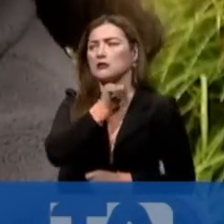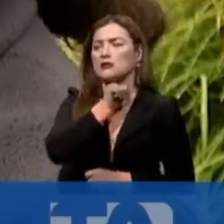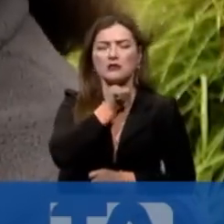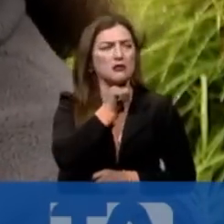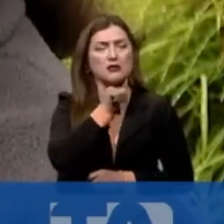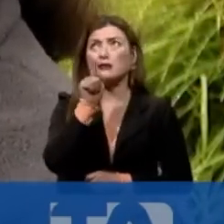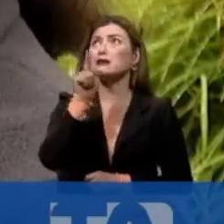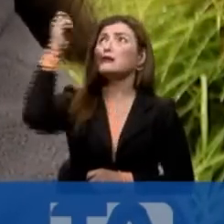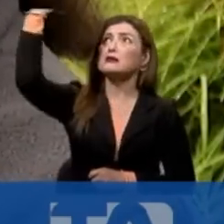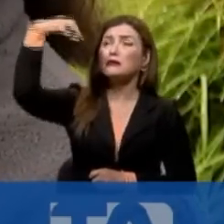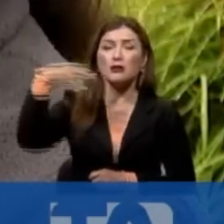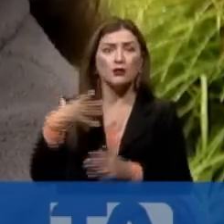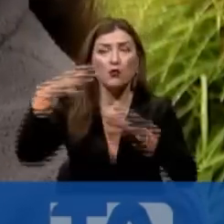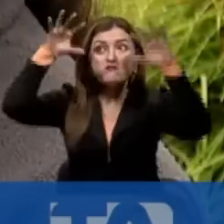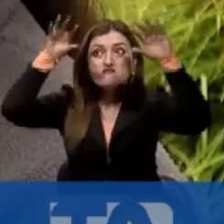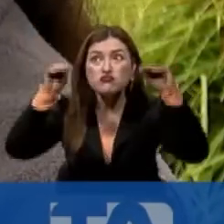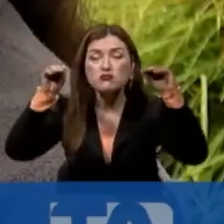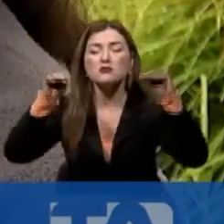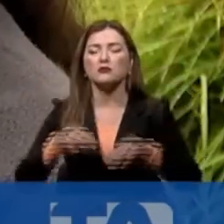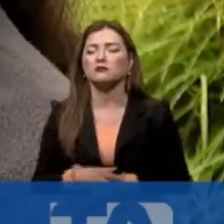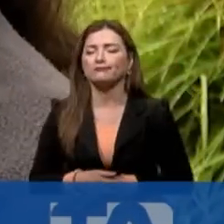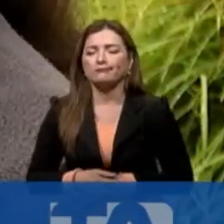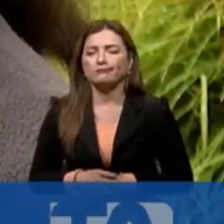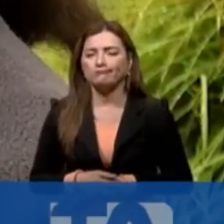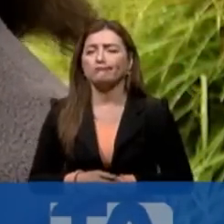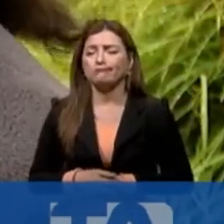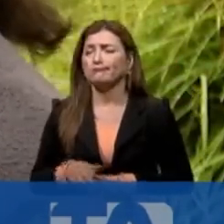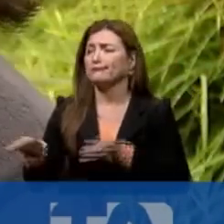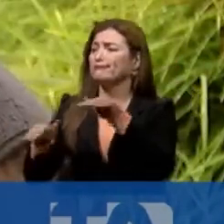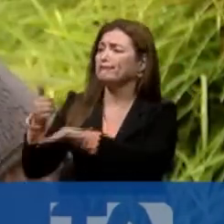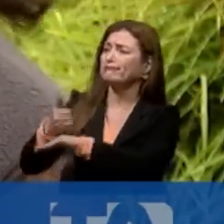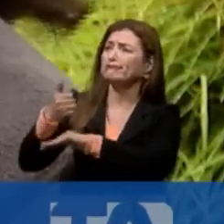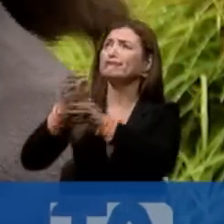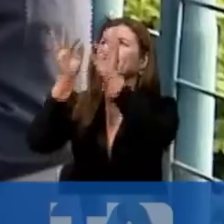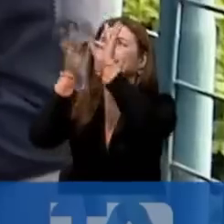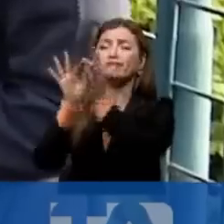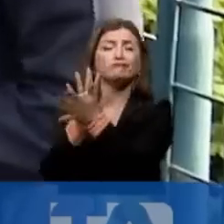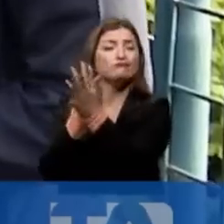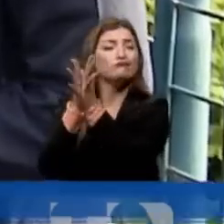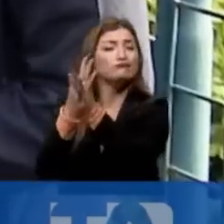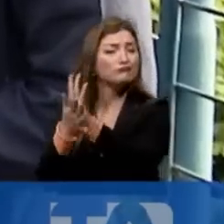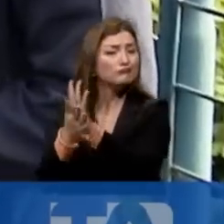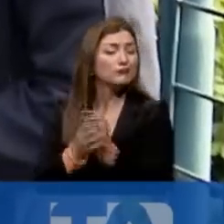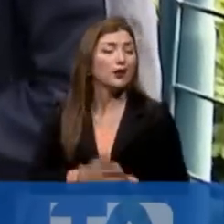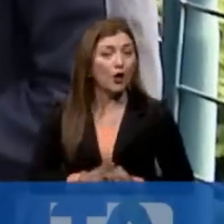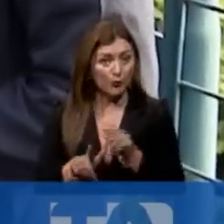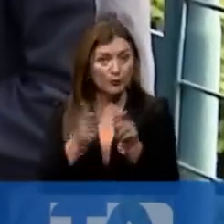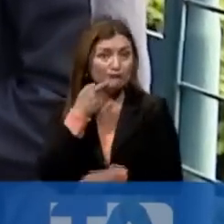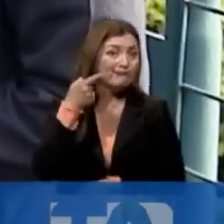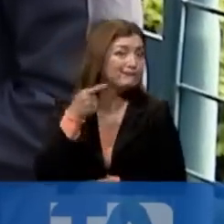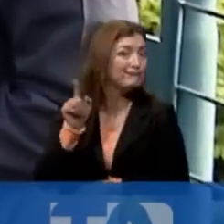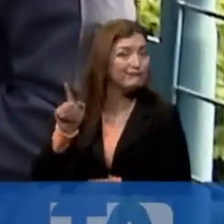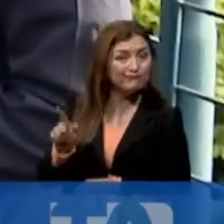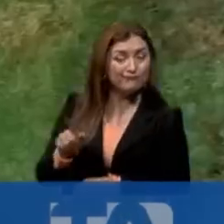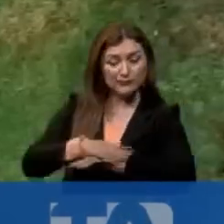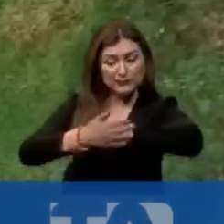hay luz, las lámparas se han quemado y nadie viene a arreglar. Además, los moradores afirman que la quebrada